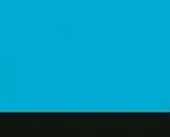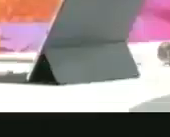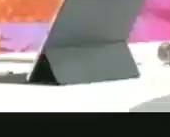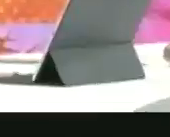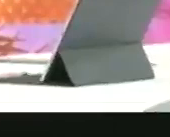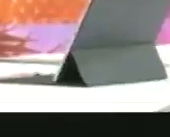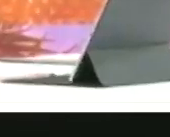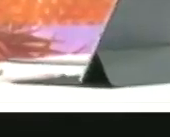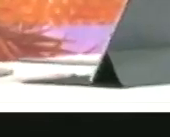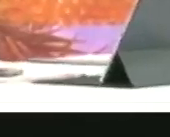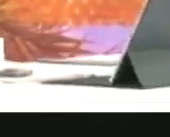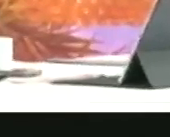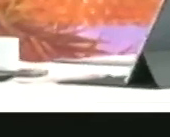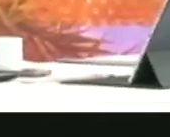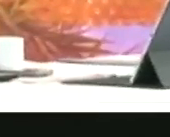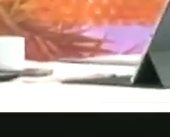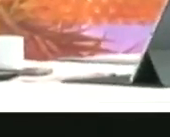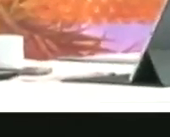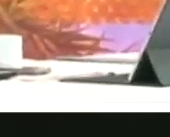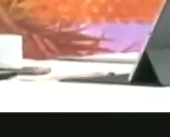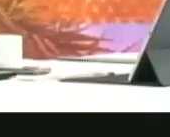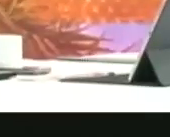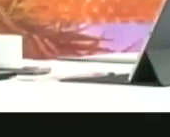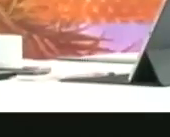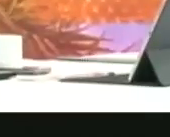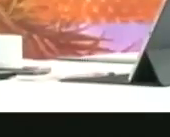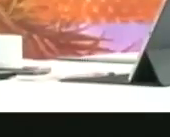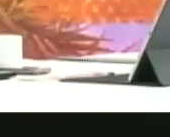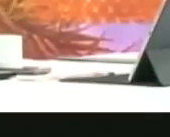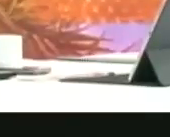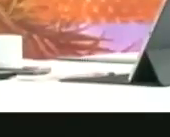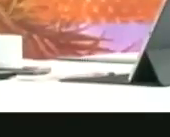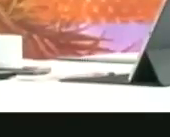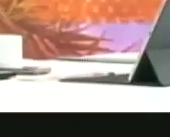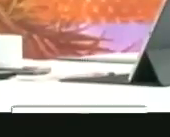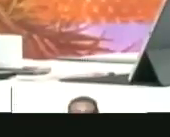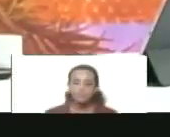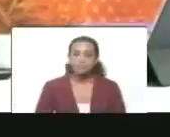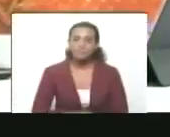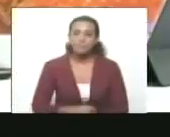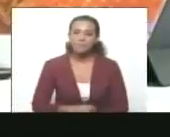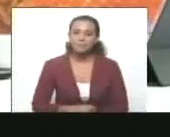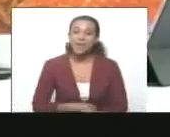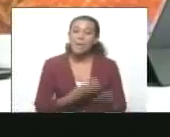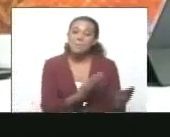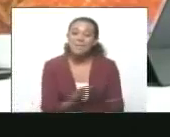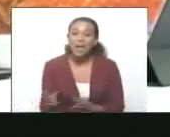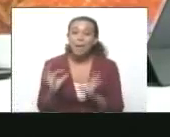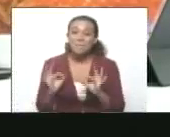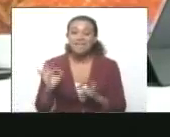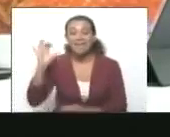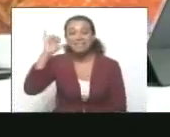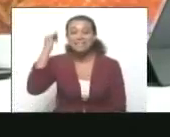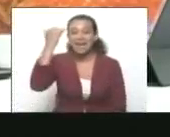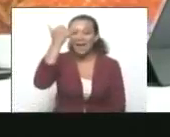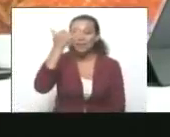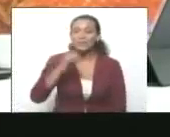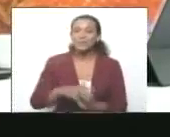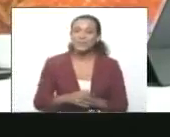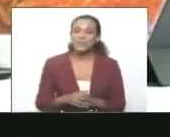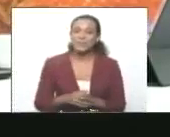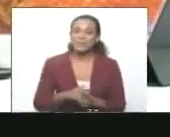Bueno, aquí tenemos a un invitado especial del Yaracuy, de la tierra de la diosa María